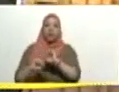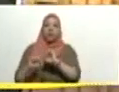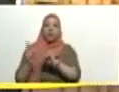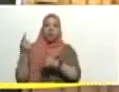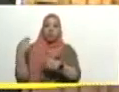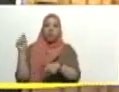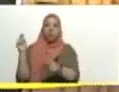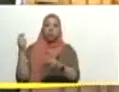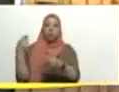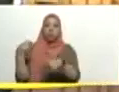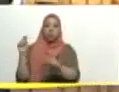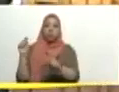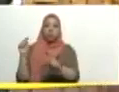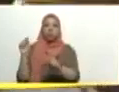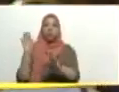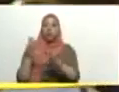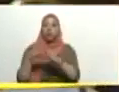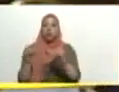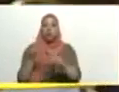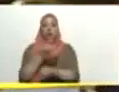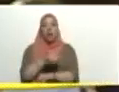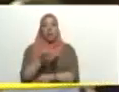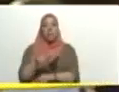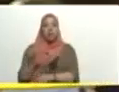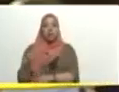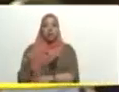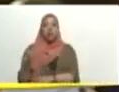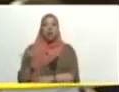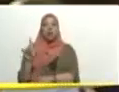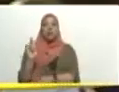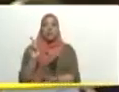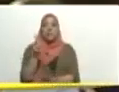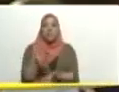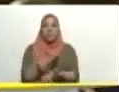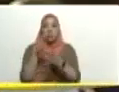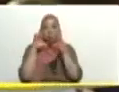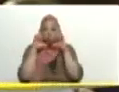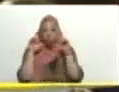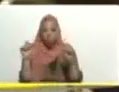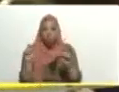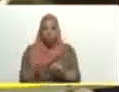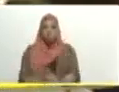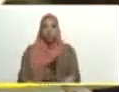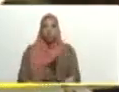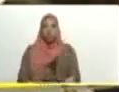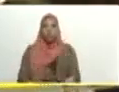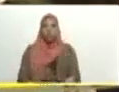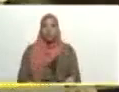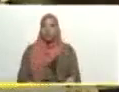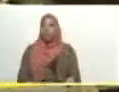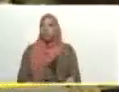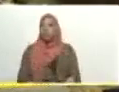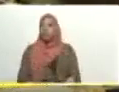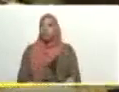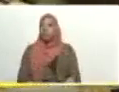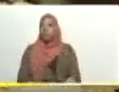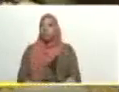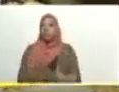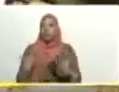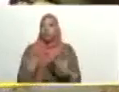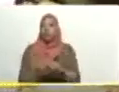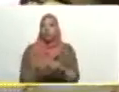de Trinidad y Tobago, y todo el personal presente, compañera vicepresidenta